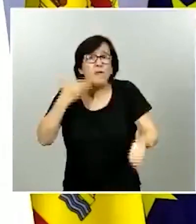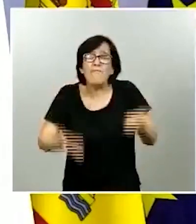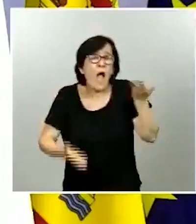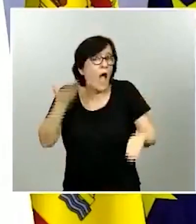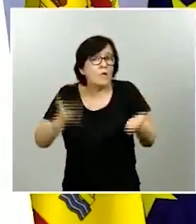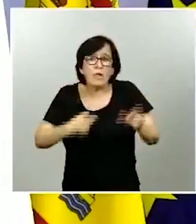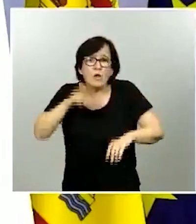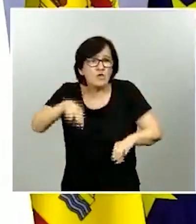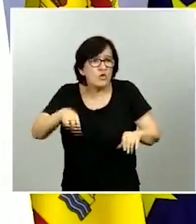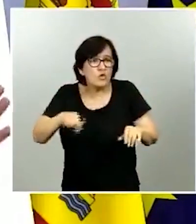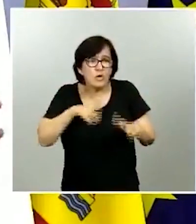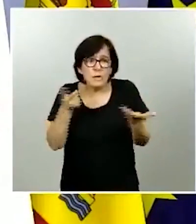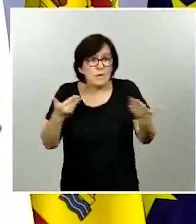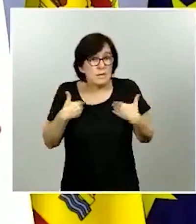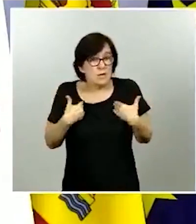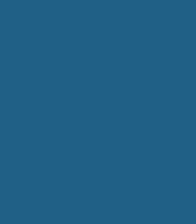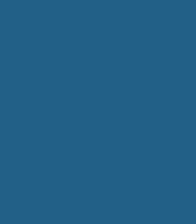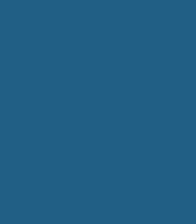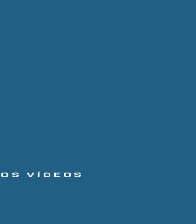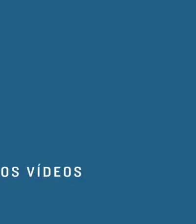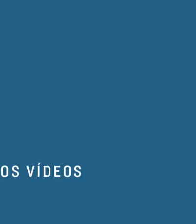Por tanto, si no lo hago sobre mí, no lo voy hacer sobre nadie más.